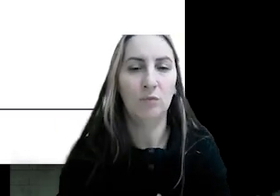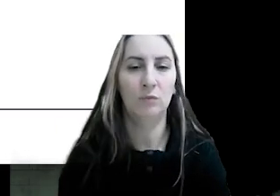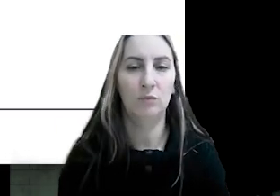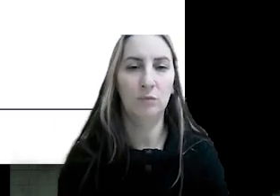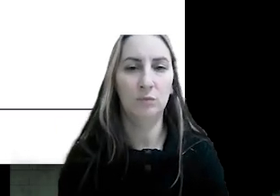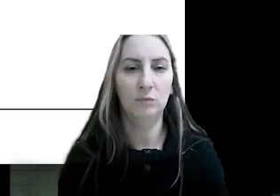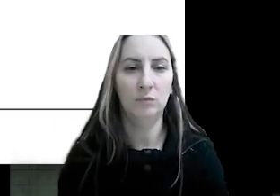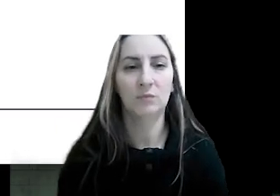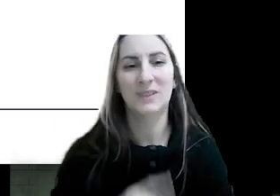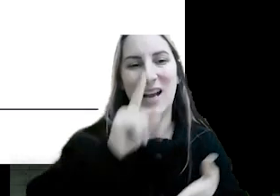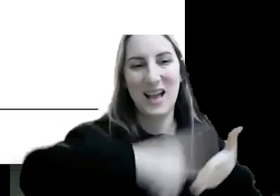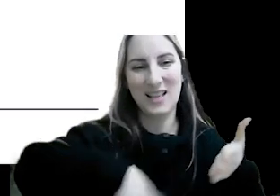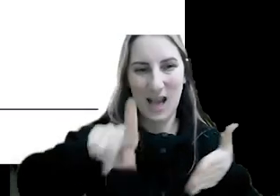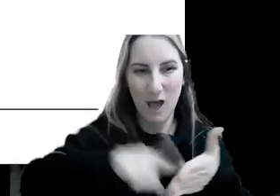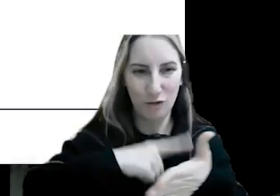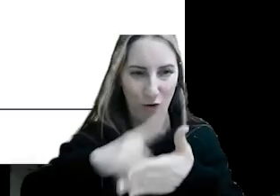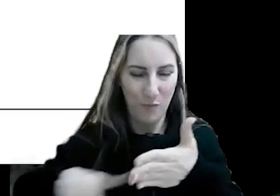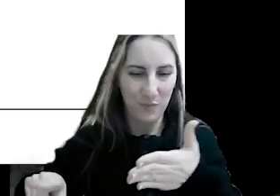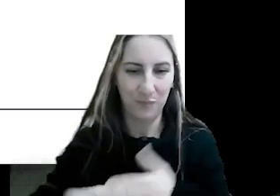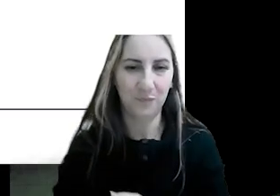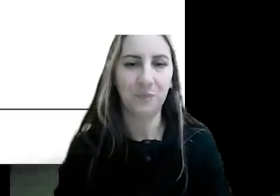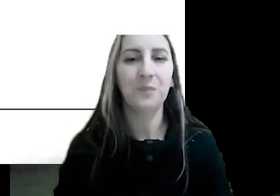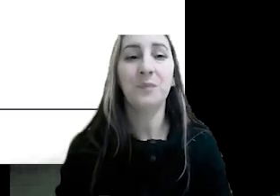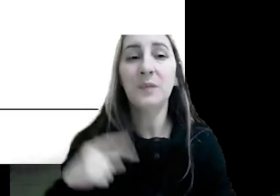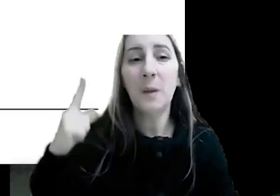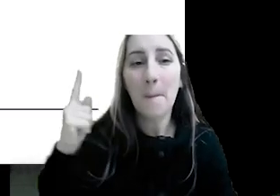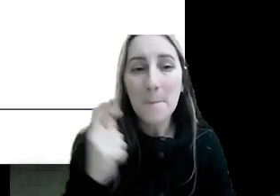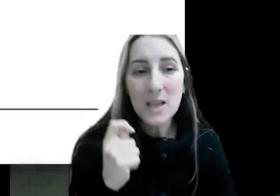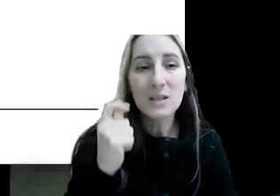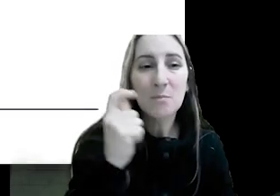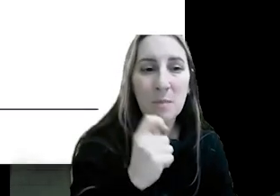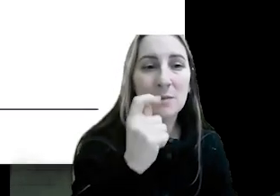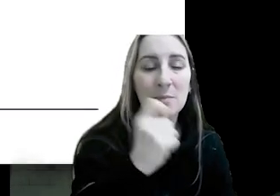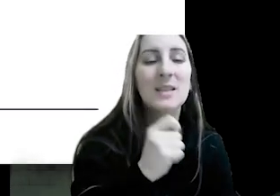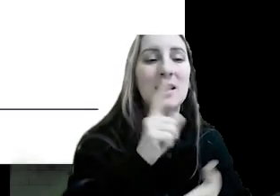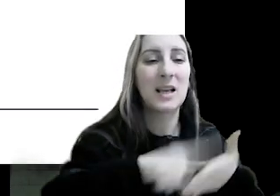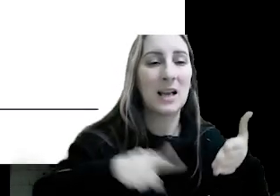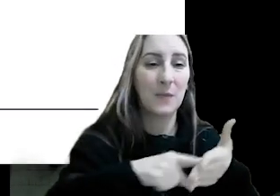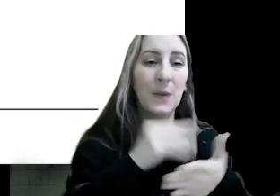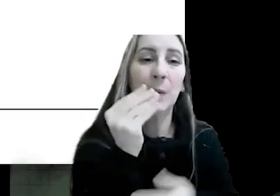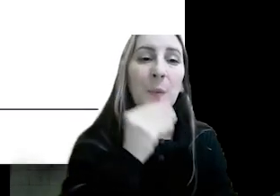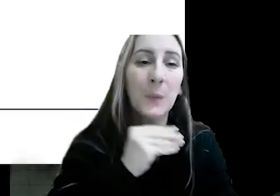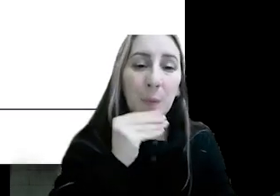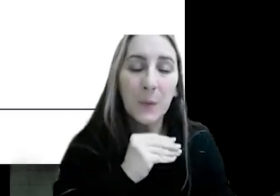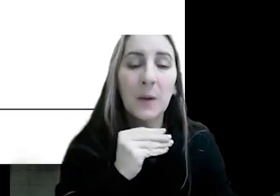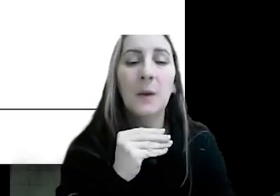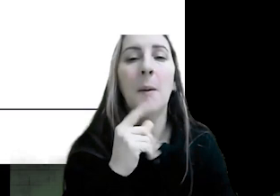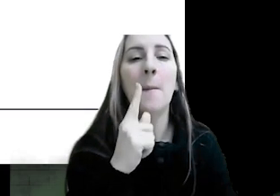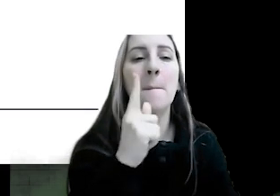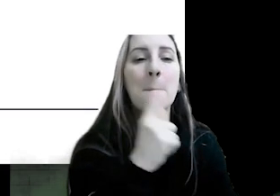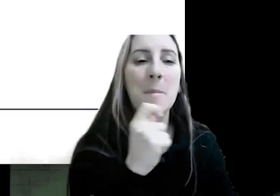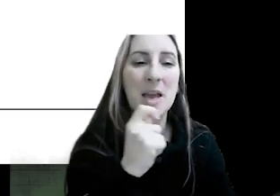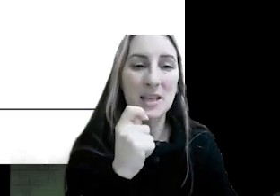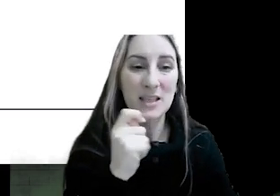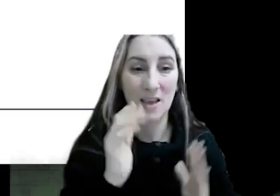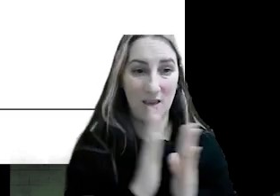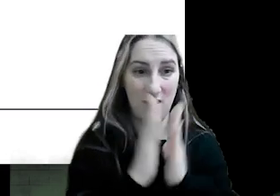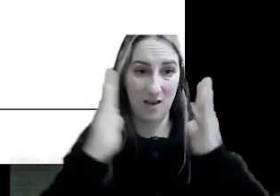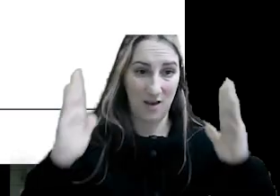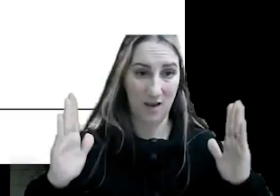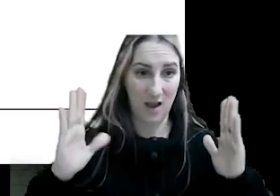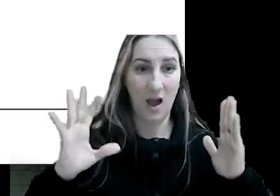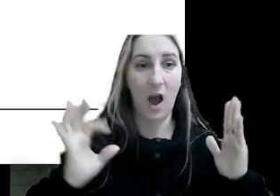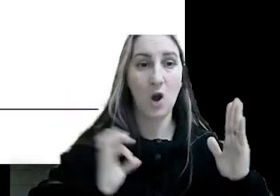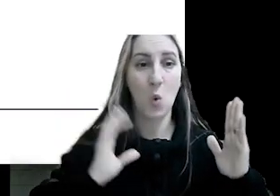las cancelaciones. O sea, los meses en que se simularon las cancelaciones, me refiero a los meses del periodo fiscal